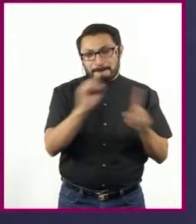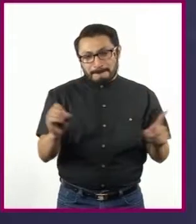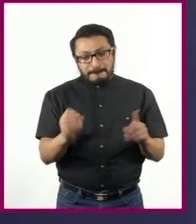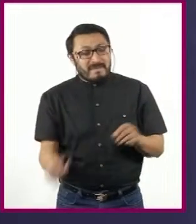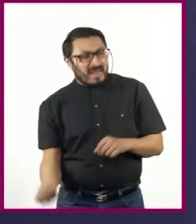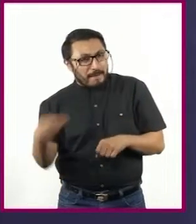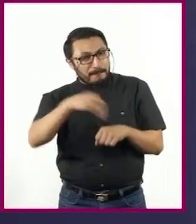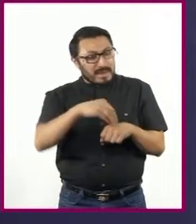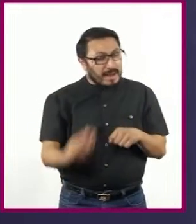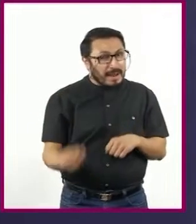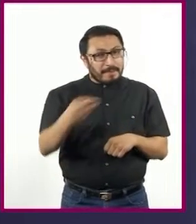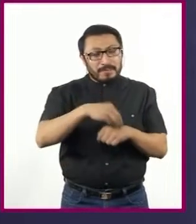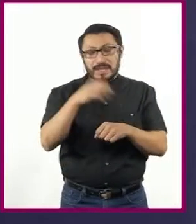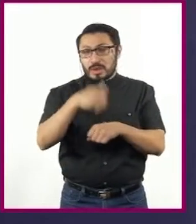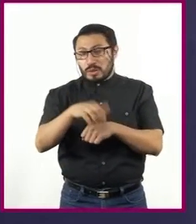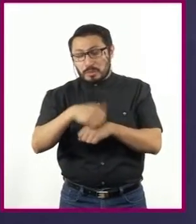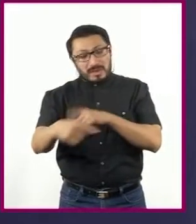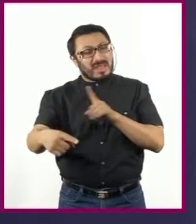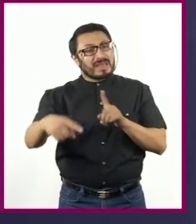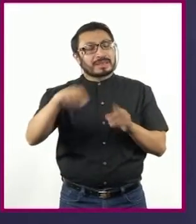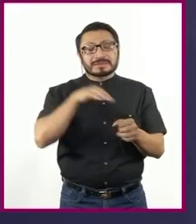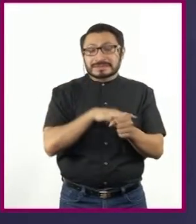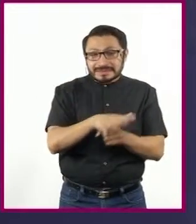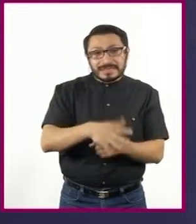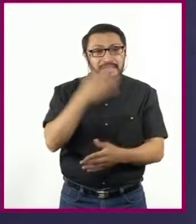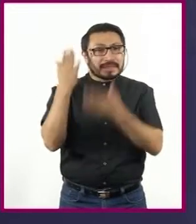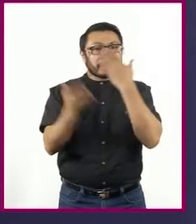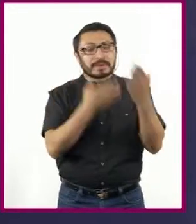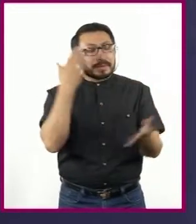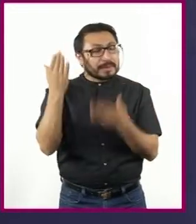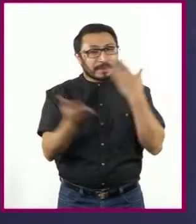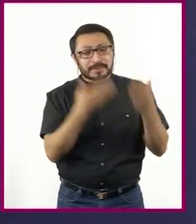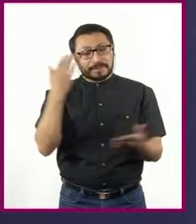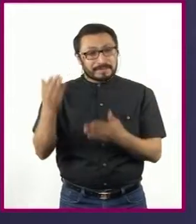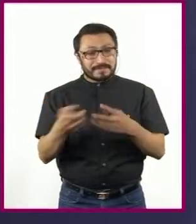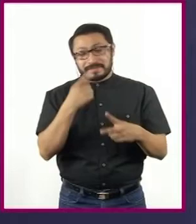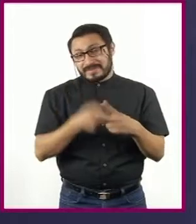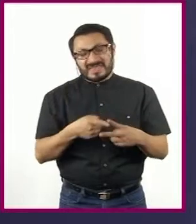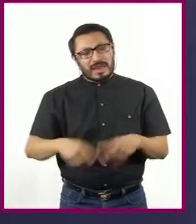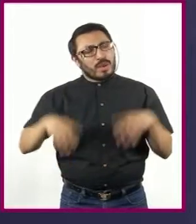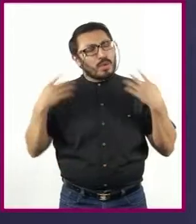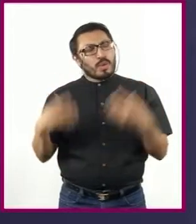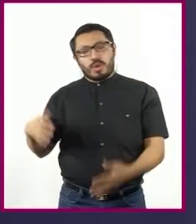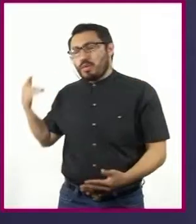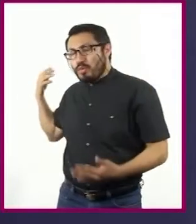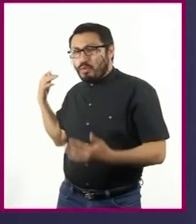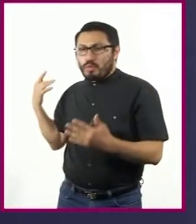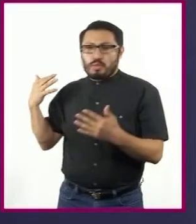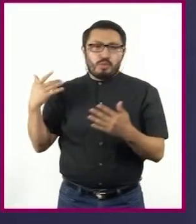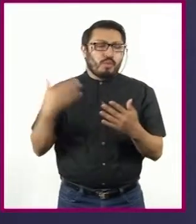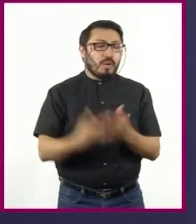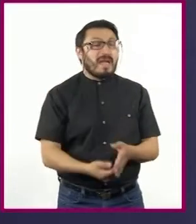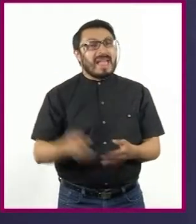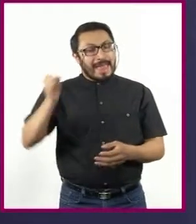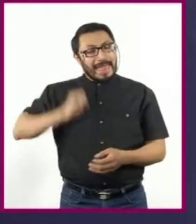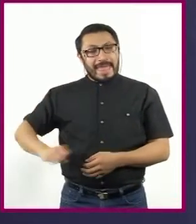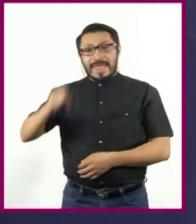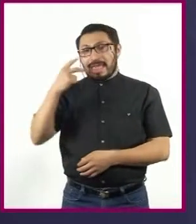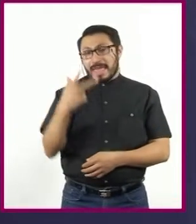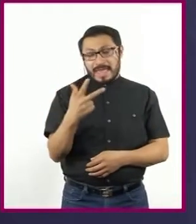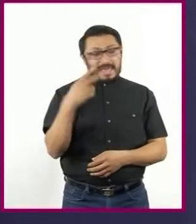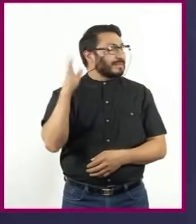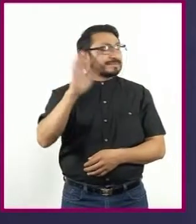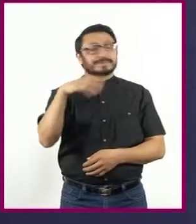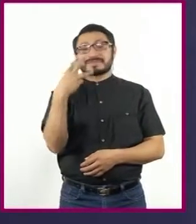con números enteros, el estudio de las matemáticas recorrió un largo camino. Durante el siglo III antes de nuestra